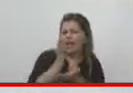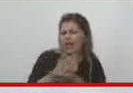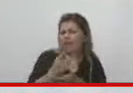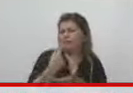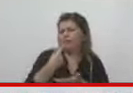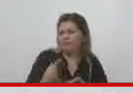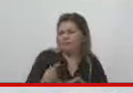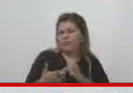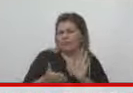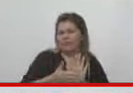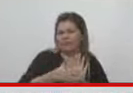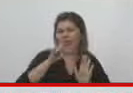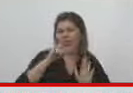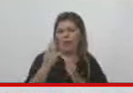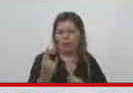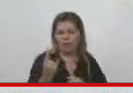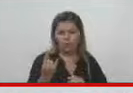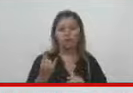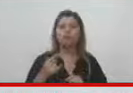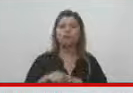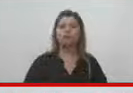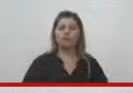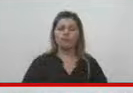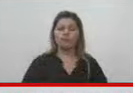manda constitucional, tampoco